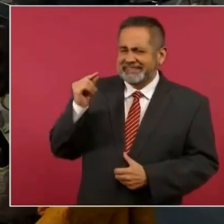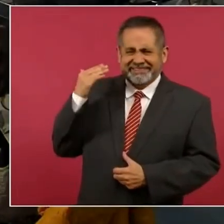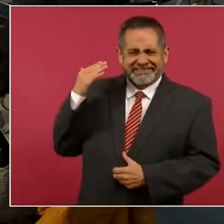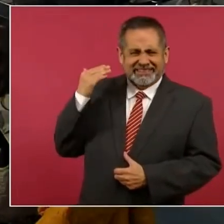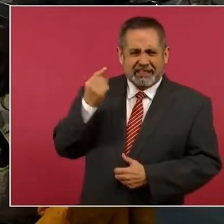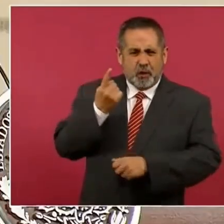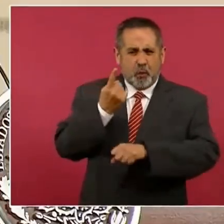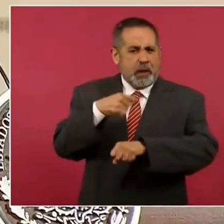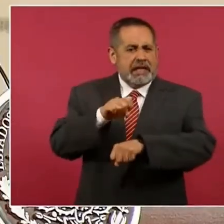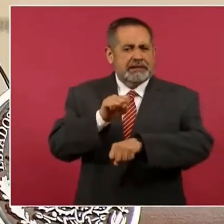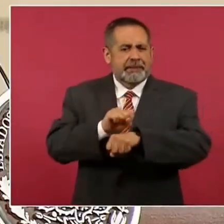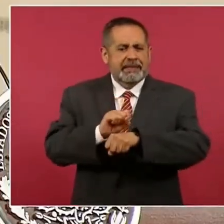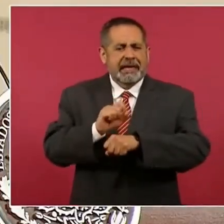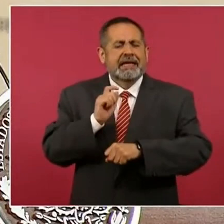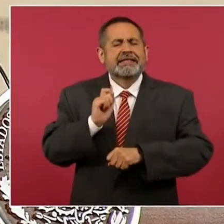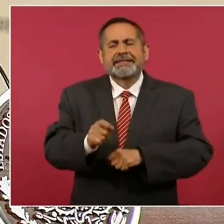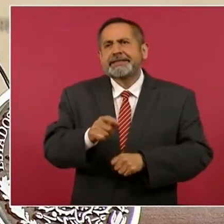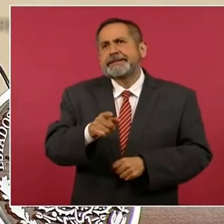de